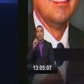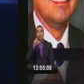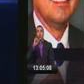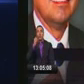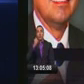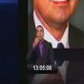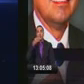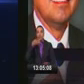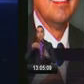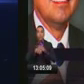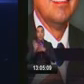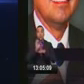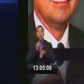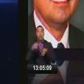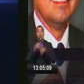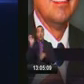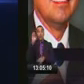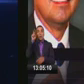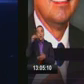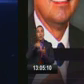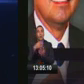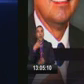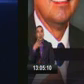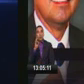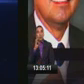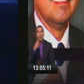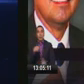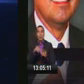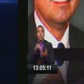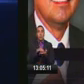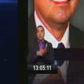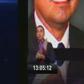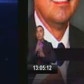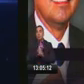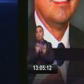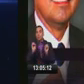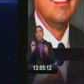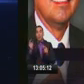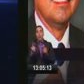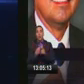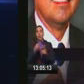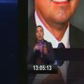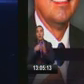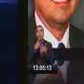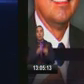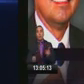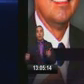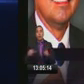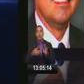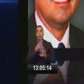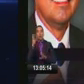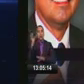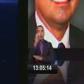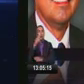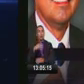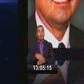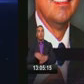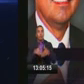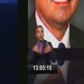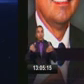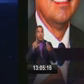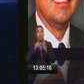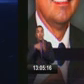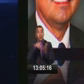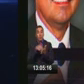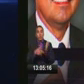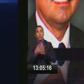último ingreso al Ecuador en enero de 2017, pero no registró salida, por lo que evadió controles para ir a Colombia por Rumichaca. De